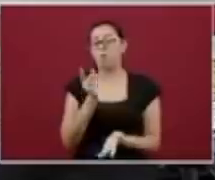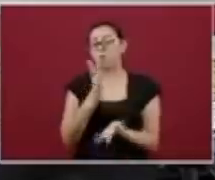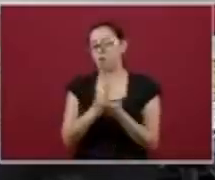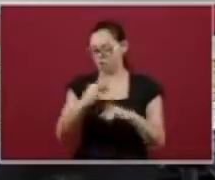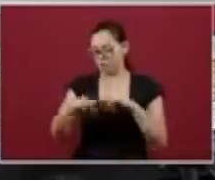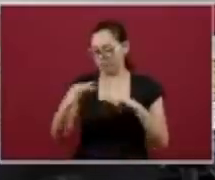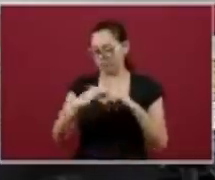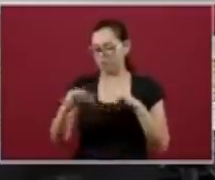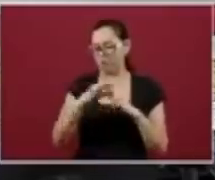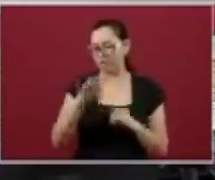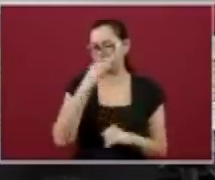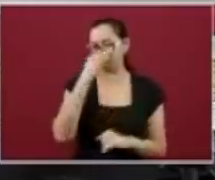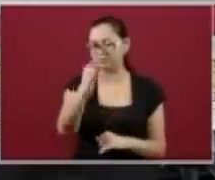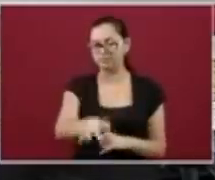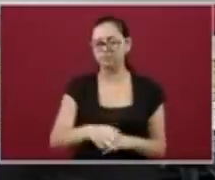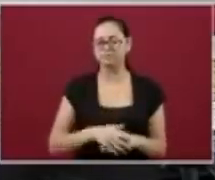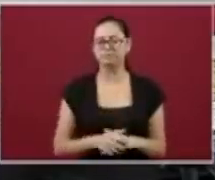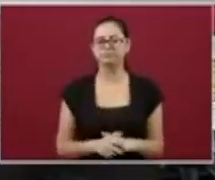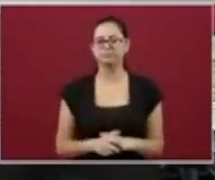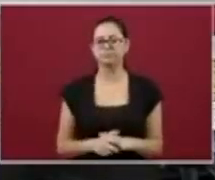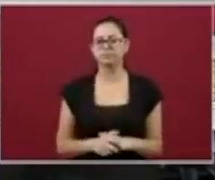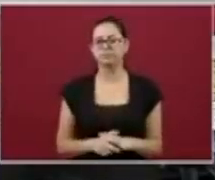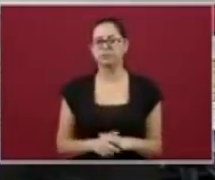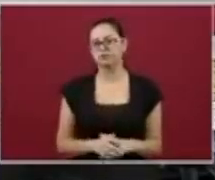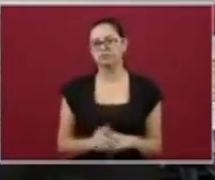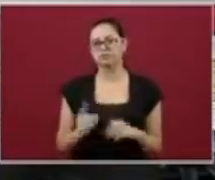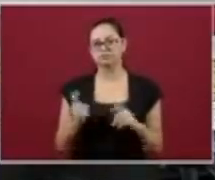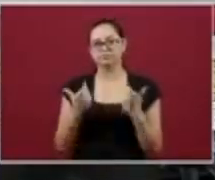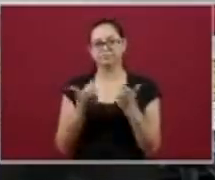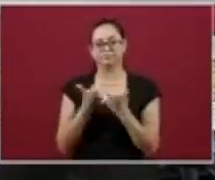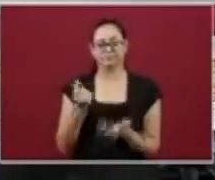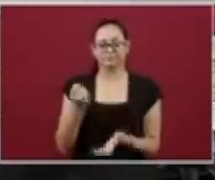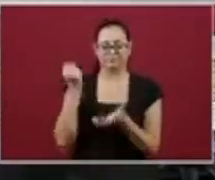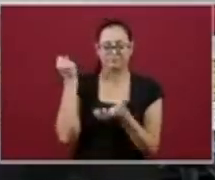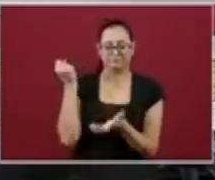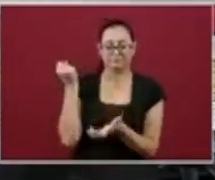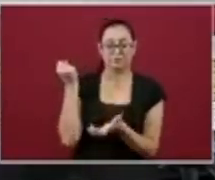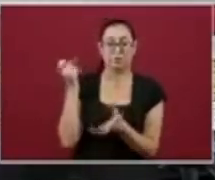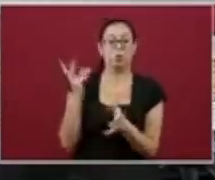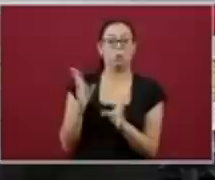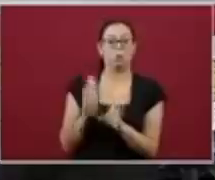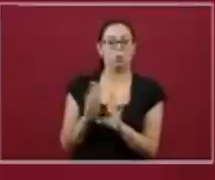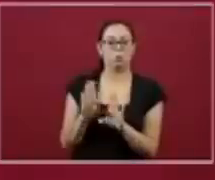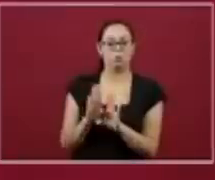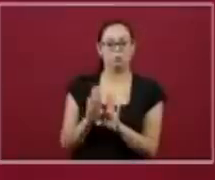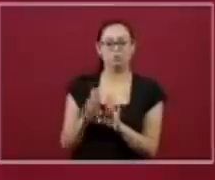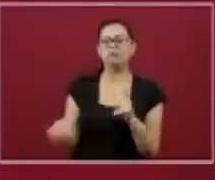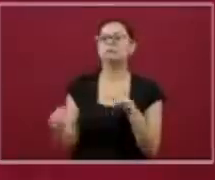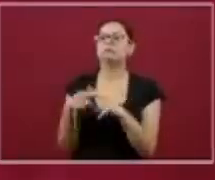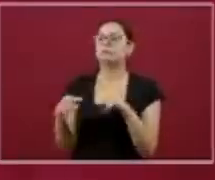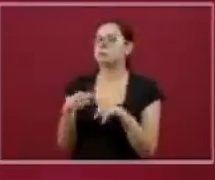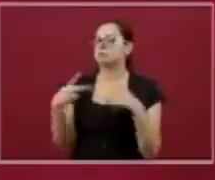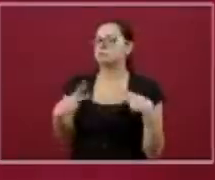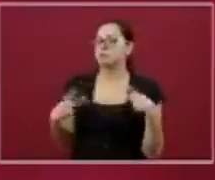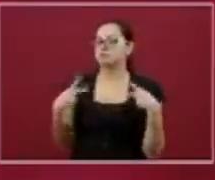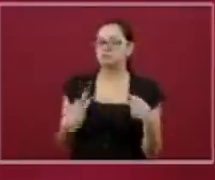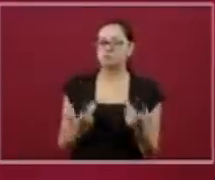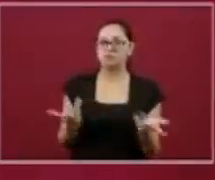terminar, bueno, ¿con qué recursos vamos a hacer todo esto? ¿Y con qué personal vamos a hacer todo esto?